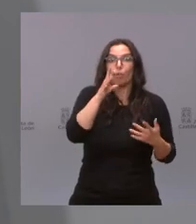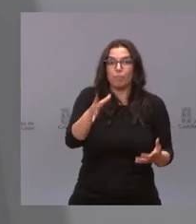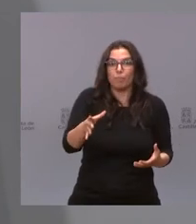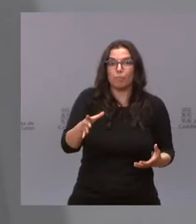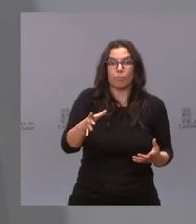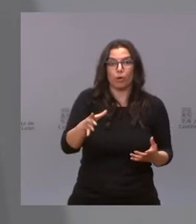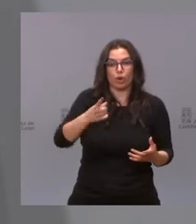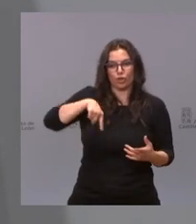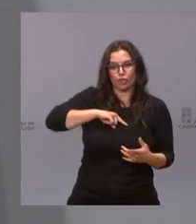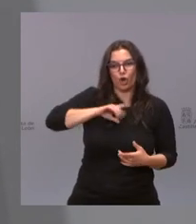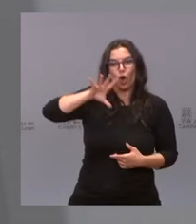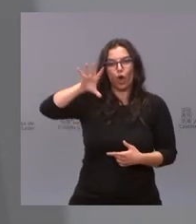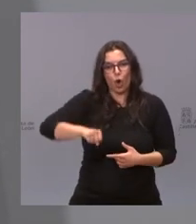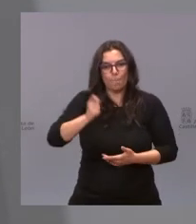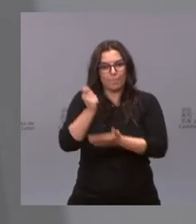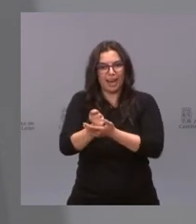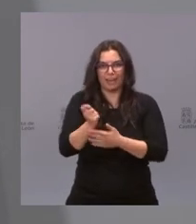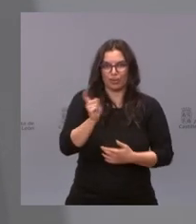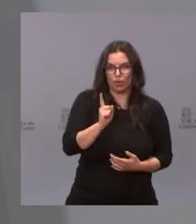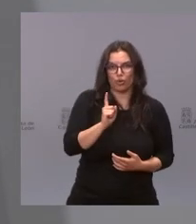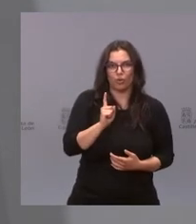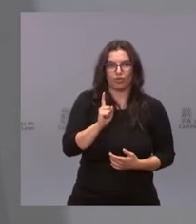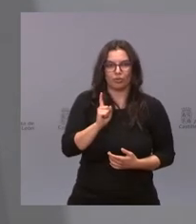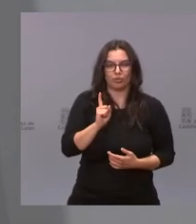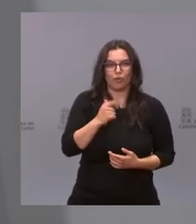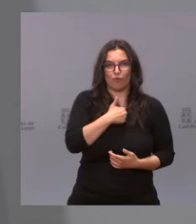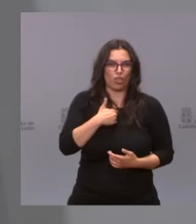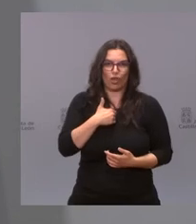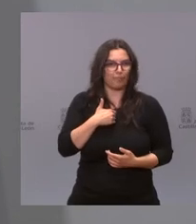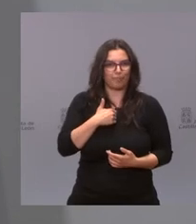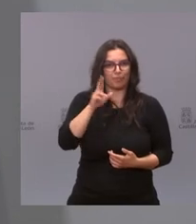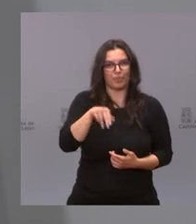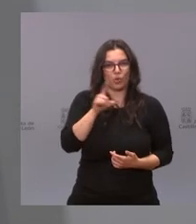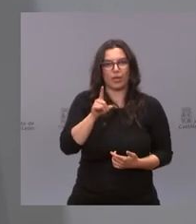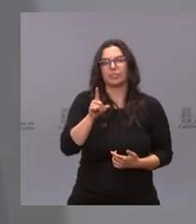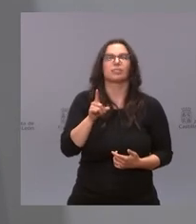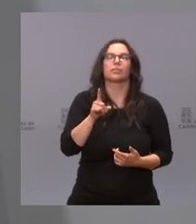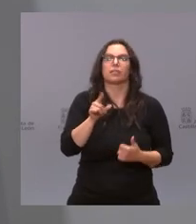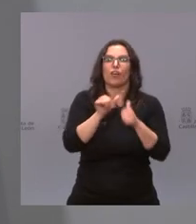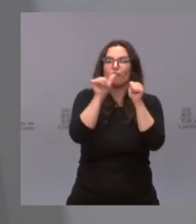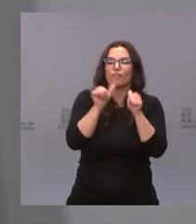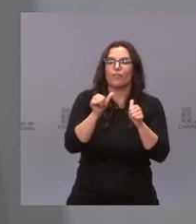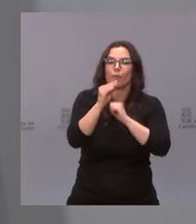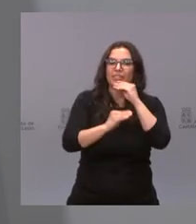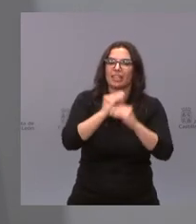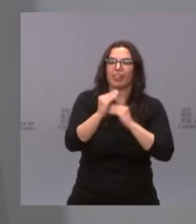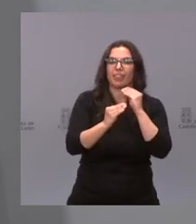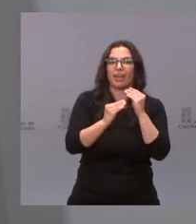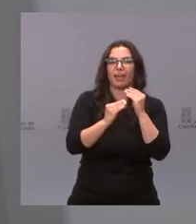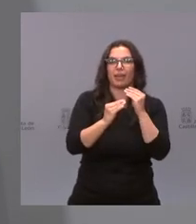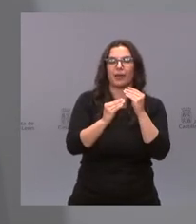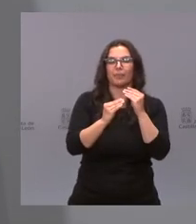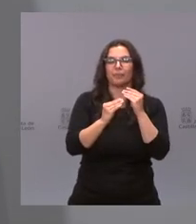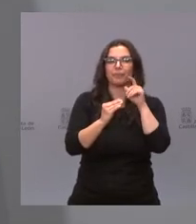compra terrenos. No es su tarea. Esto, la forma habitual de hacerlo es a través